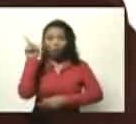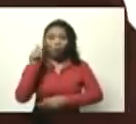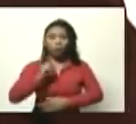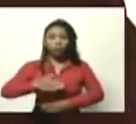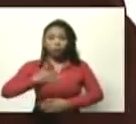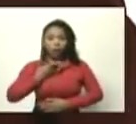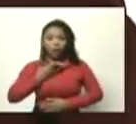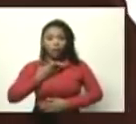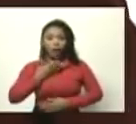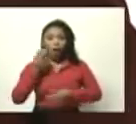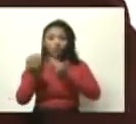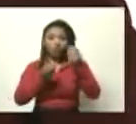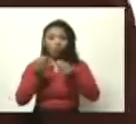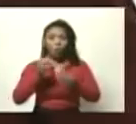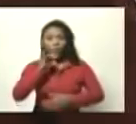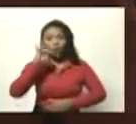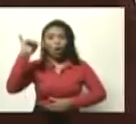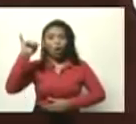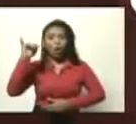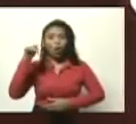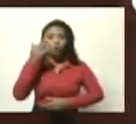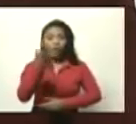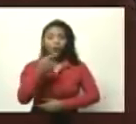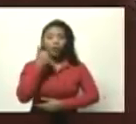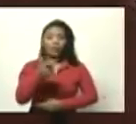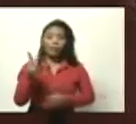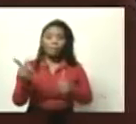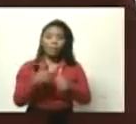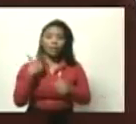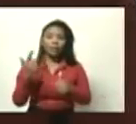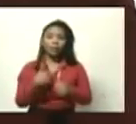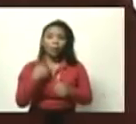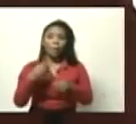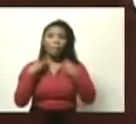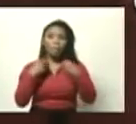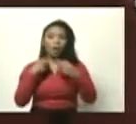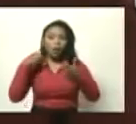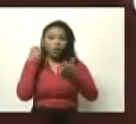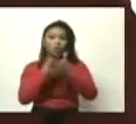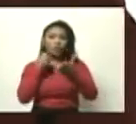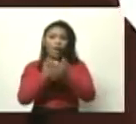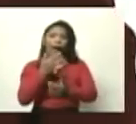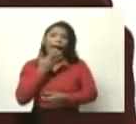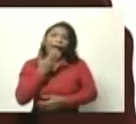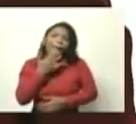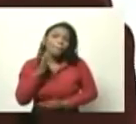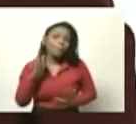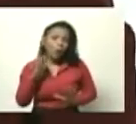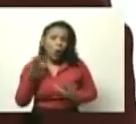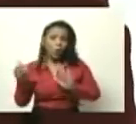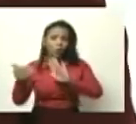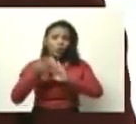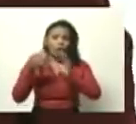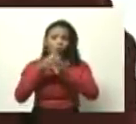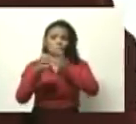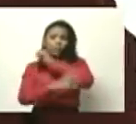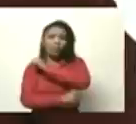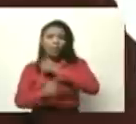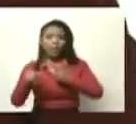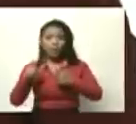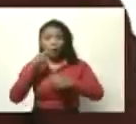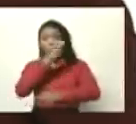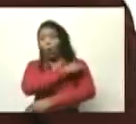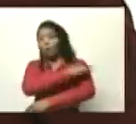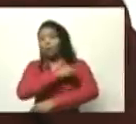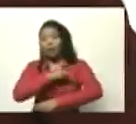pueda canalizar sus denuncias, como usted lo decía al principio, para luchar, por ejemplo, contra las mafias de los hospitales,